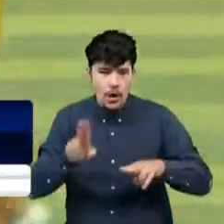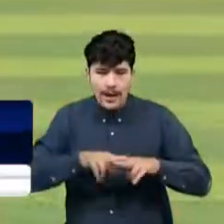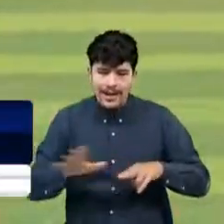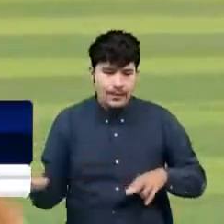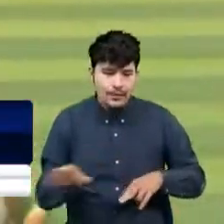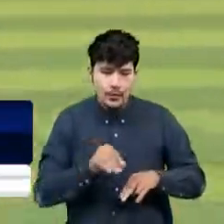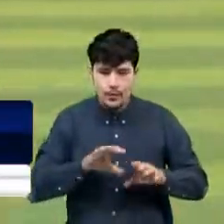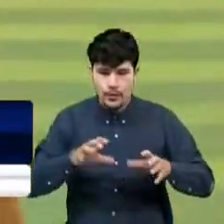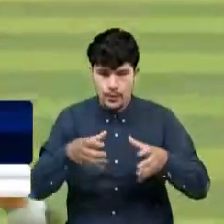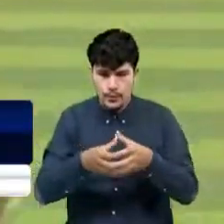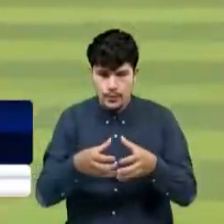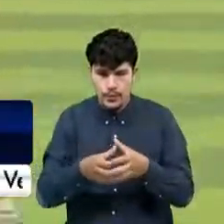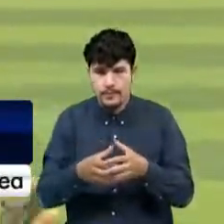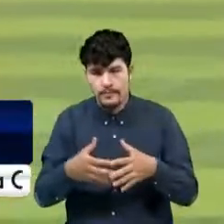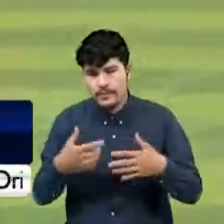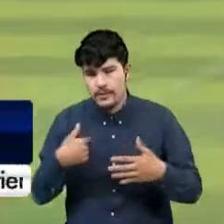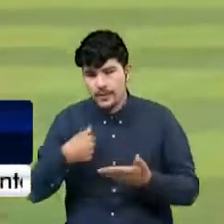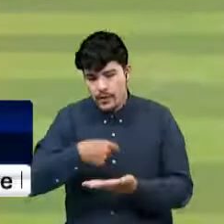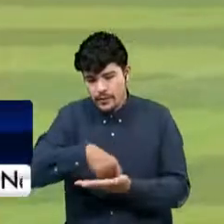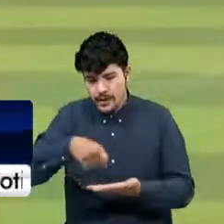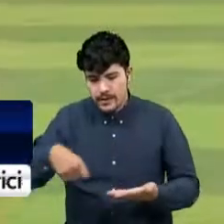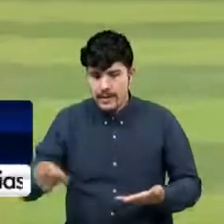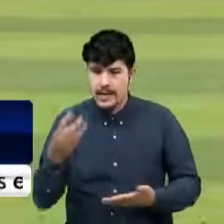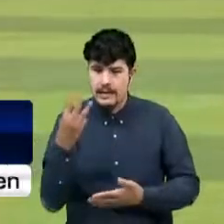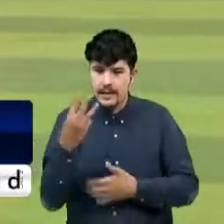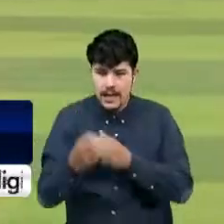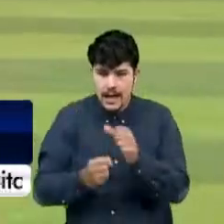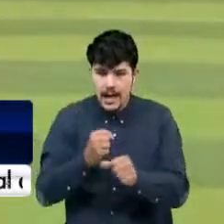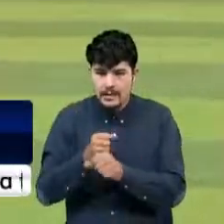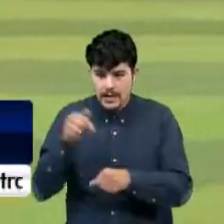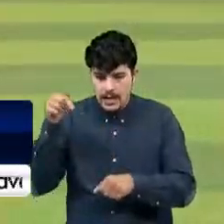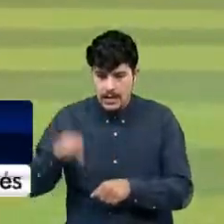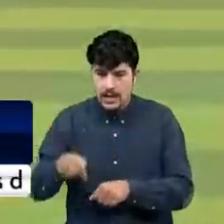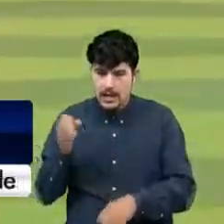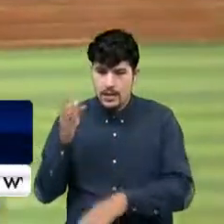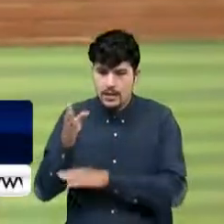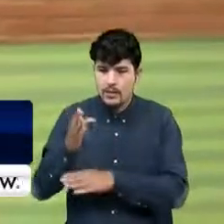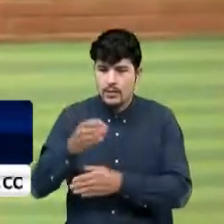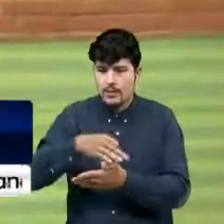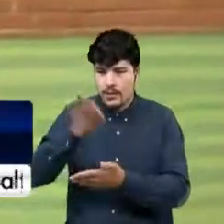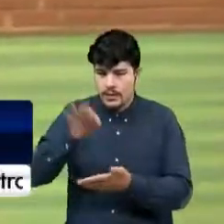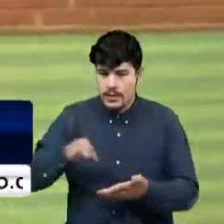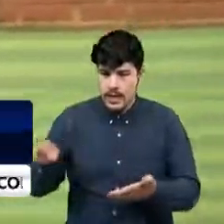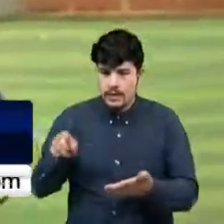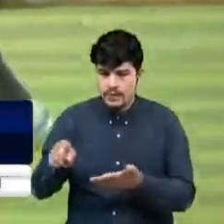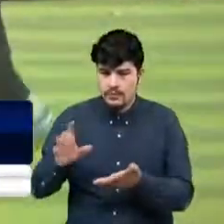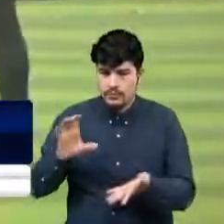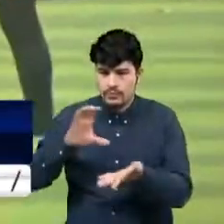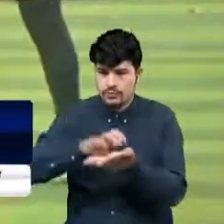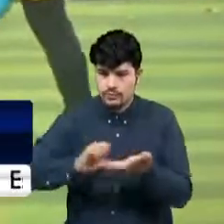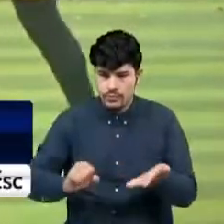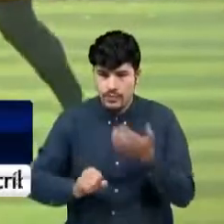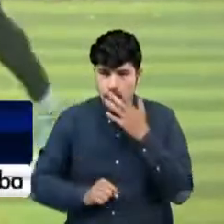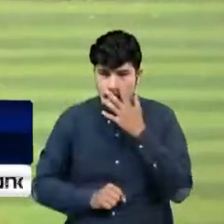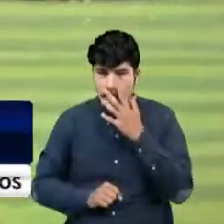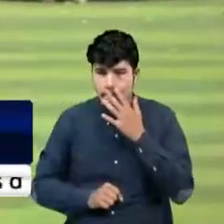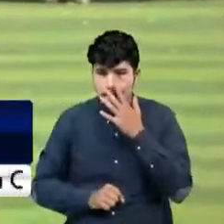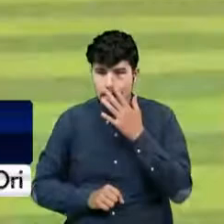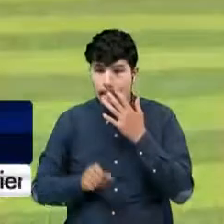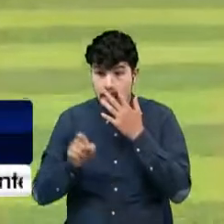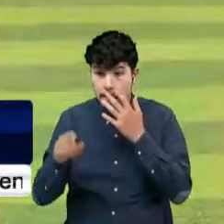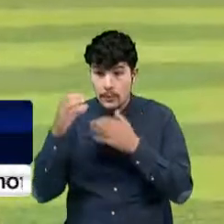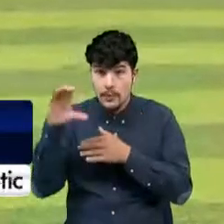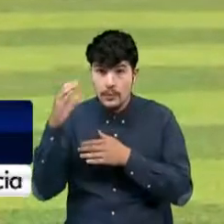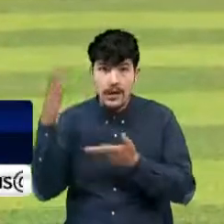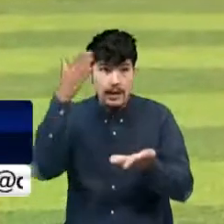grupo esté bueno firme por tres años el club me compró un porcentaje del pase el fin de semana a la tribu motilona viajaría